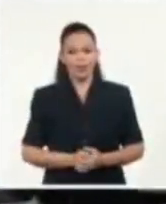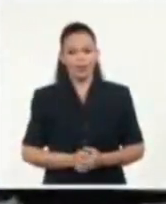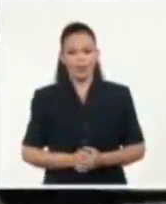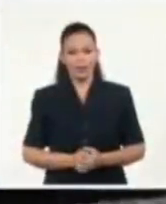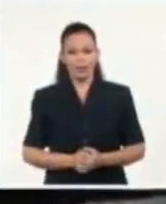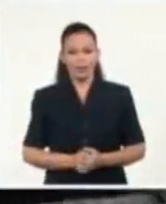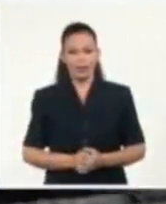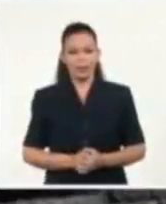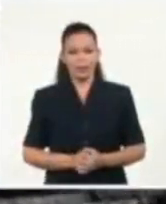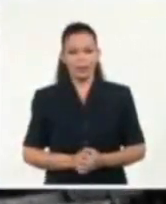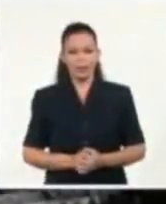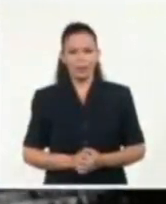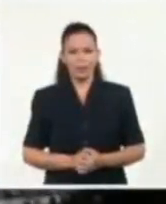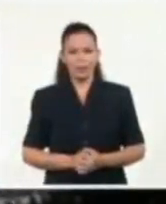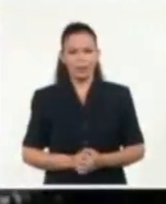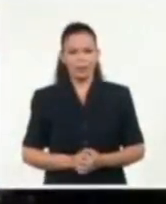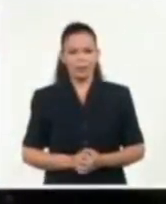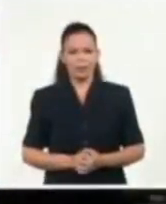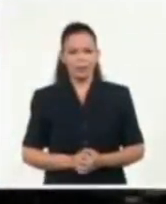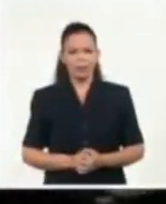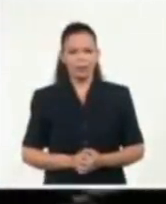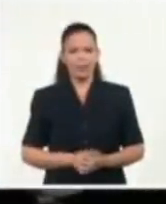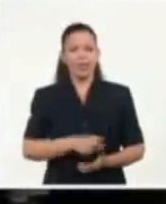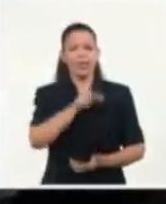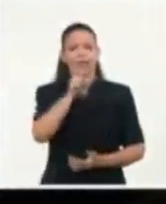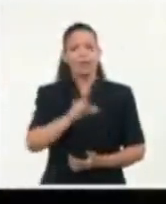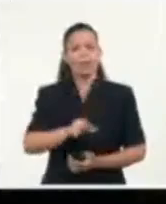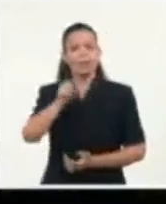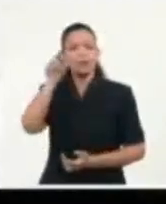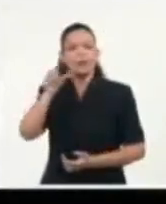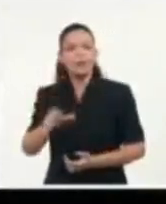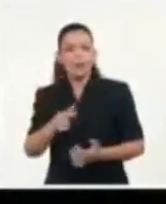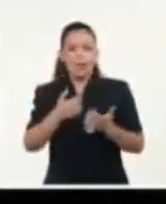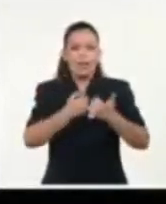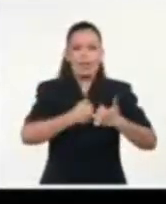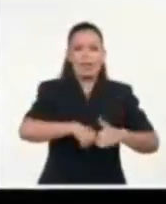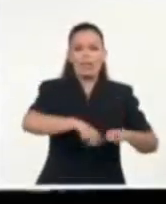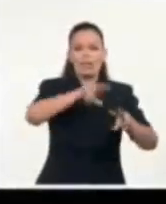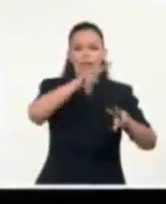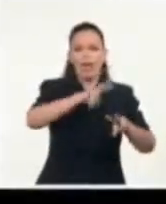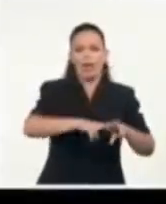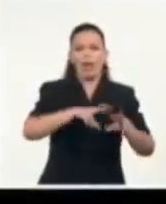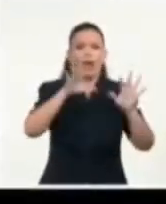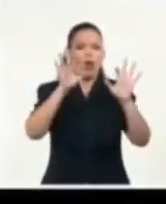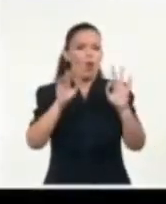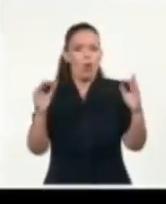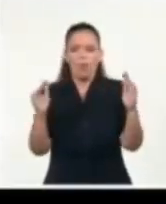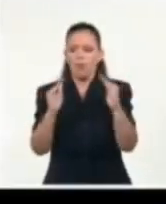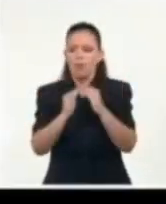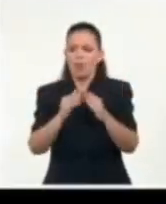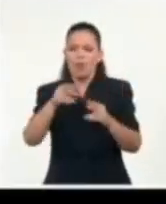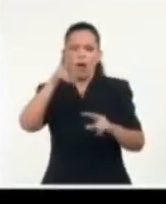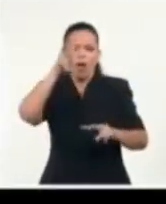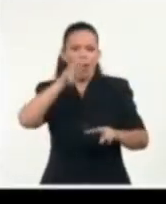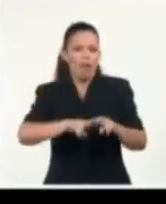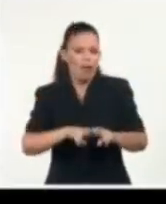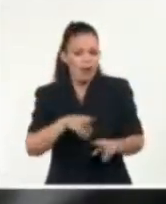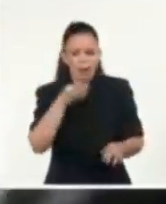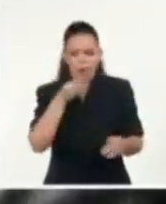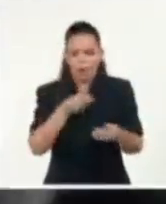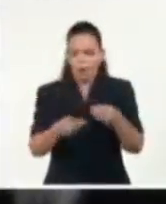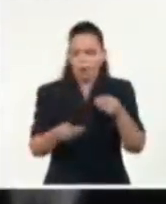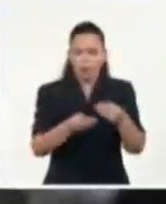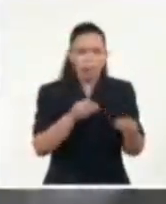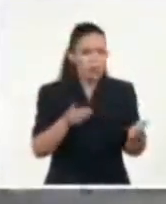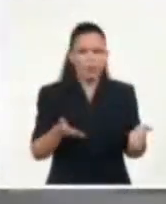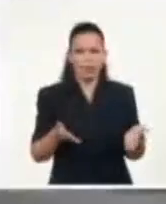Así, los hijos de La Habana, los de nacimiento y los de sentimiento, viajaban con frecuencia más allá de las fronteras de la